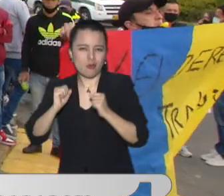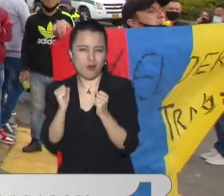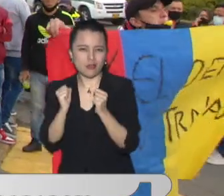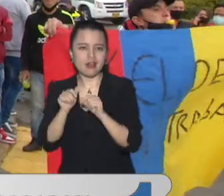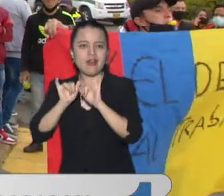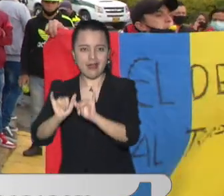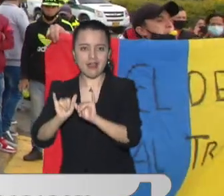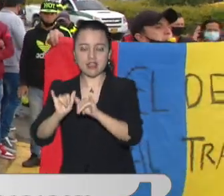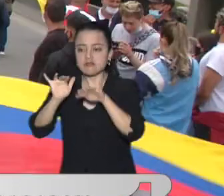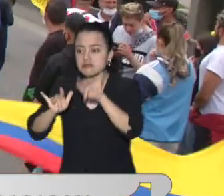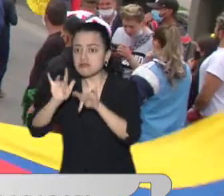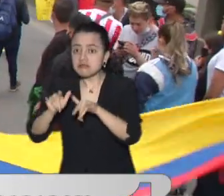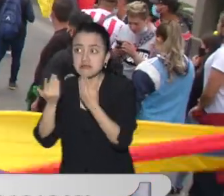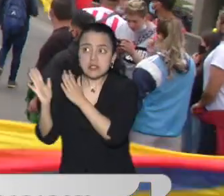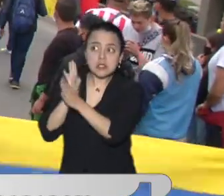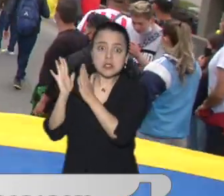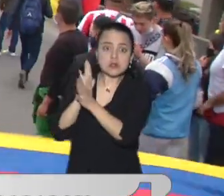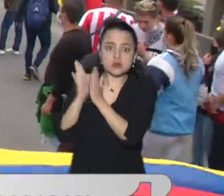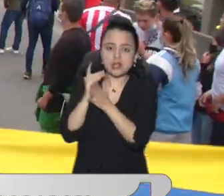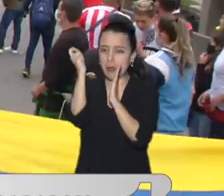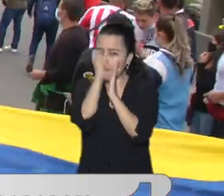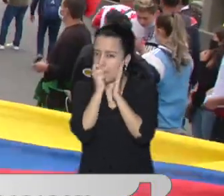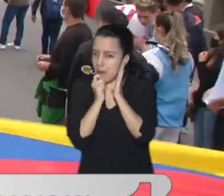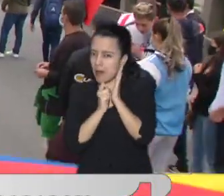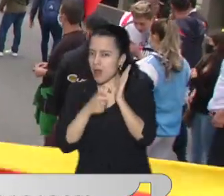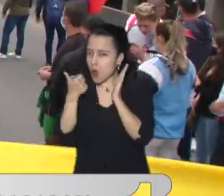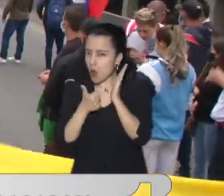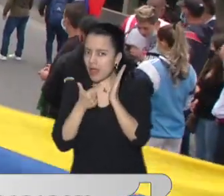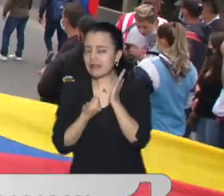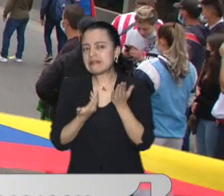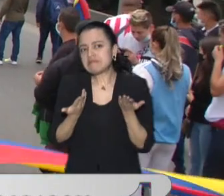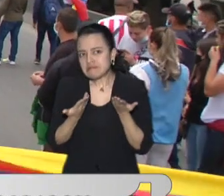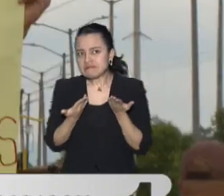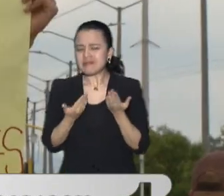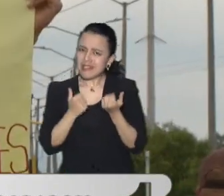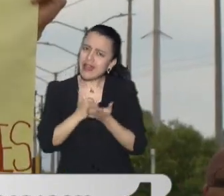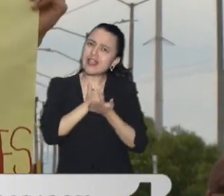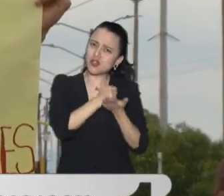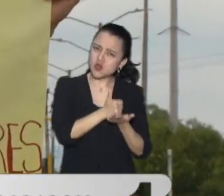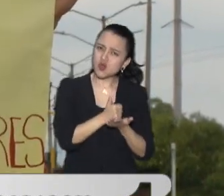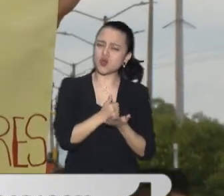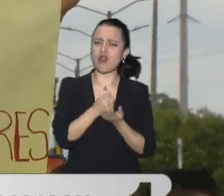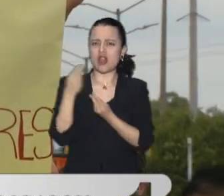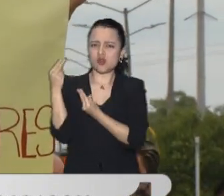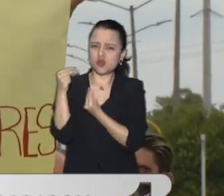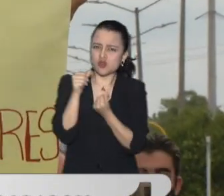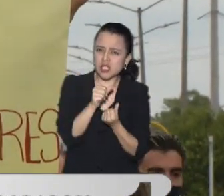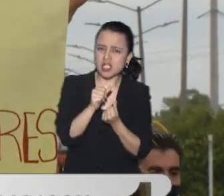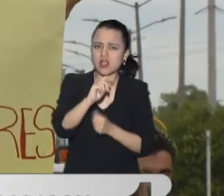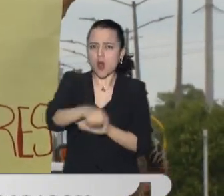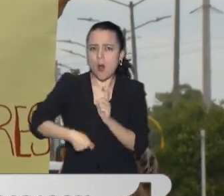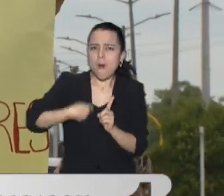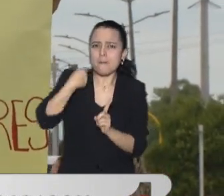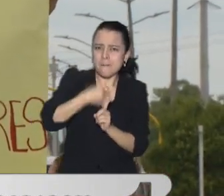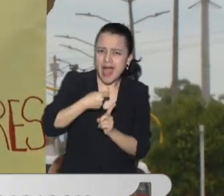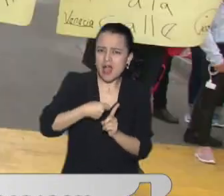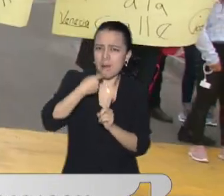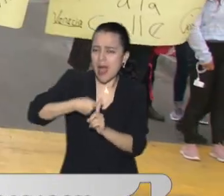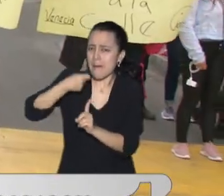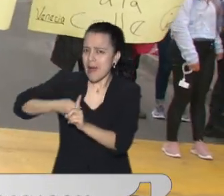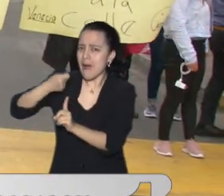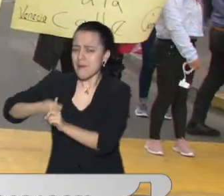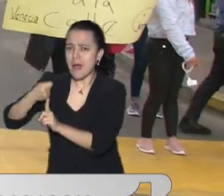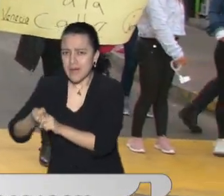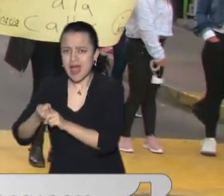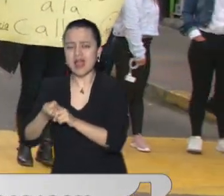parte de esa entidad donde aseguran que las alternativas económicas para ellos se van a brindar, en este caso por el pago de arriendos, y también se va a